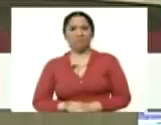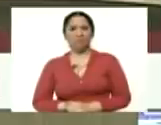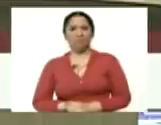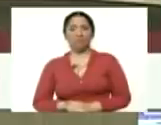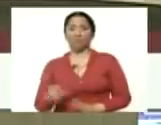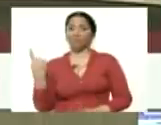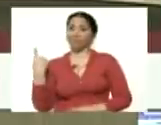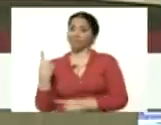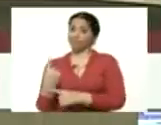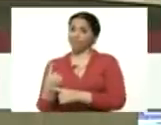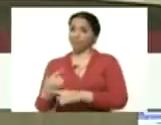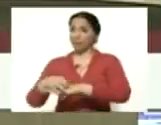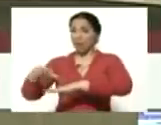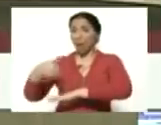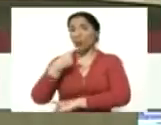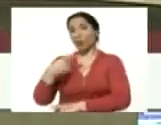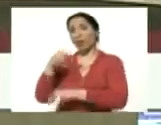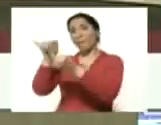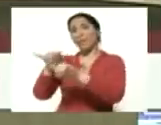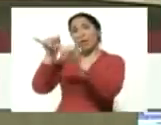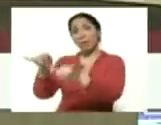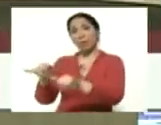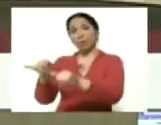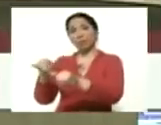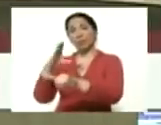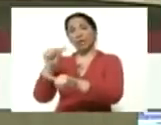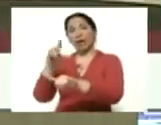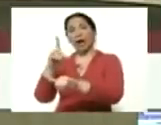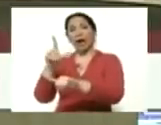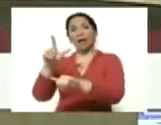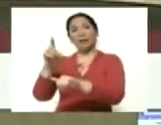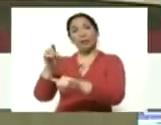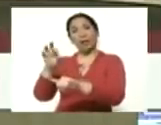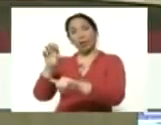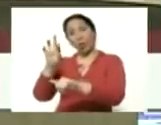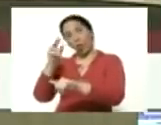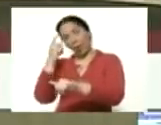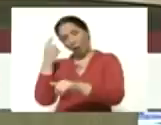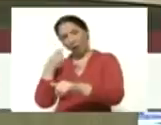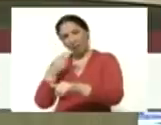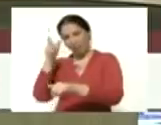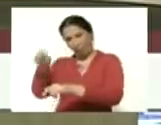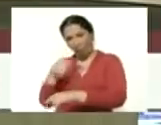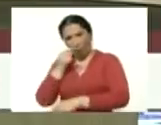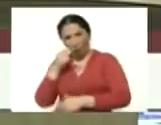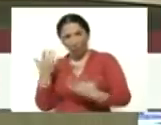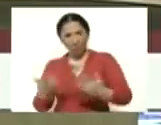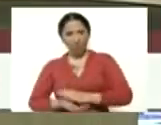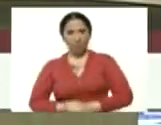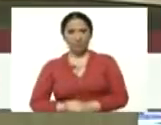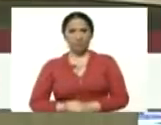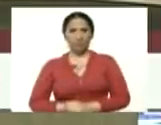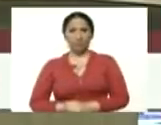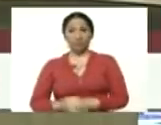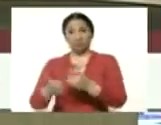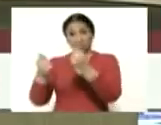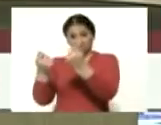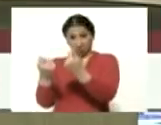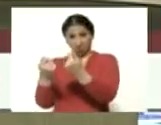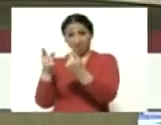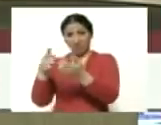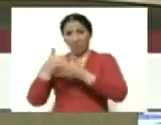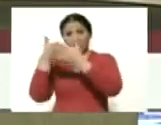Dejemos que lo diga el señor Humberto Calderón Berti, que dijo que los dineros de esa ayuda